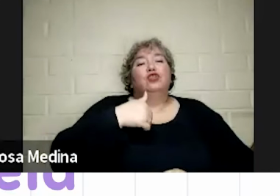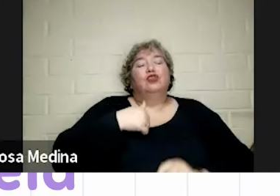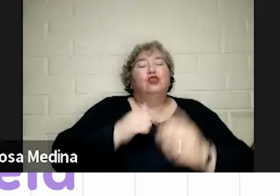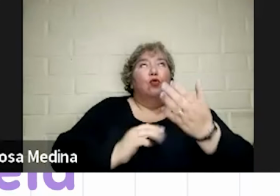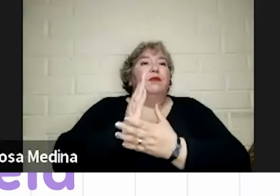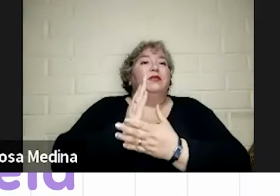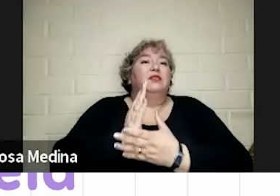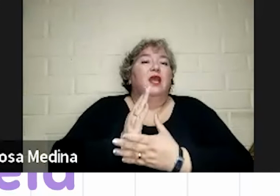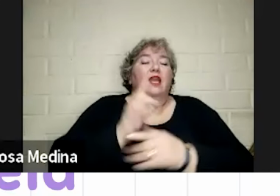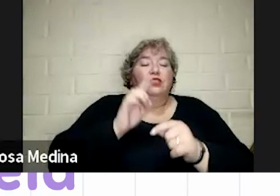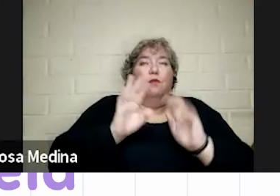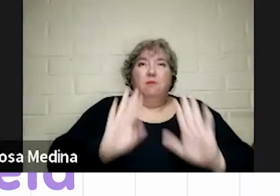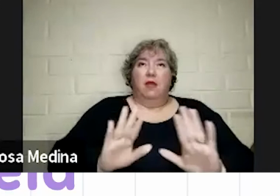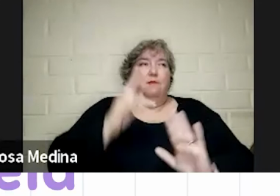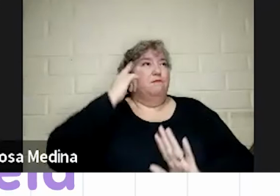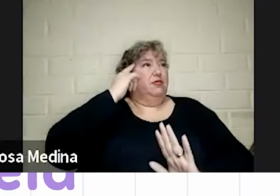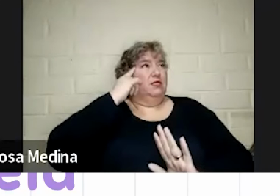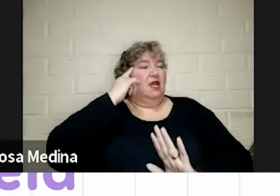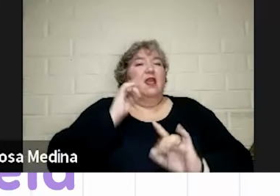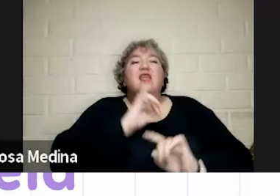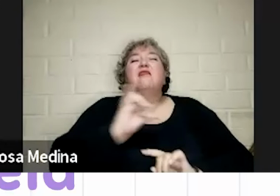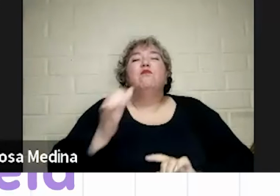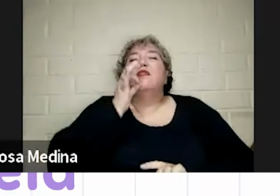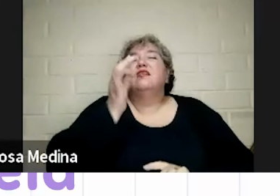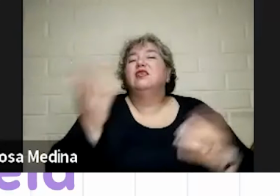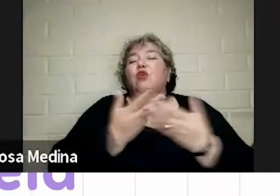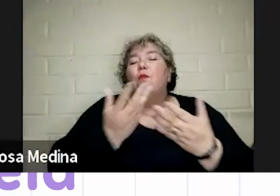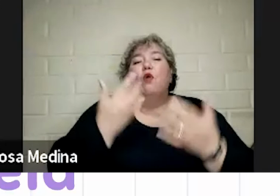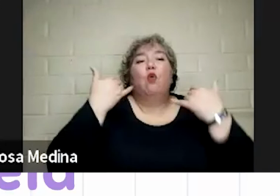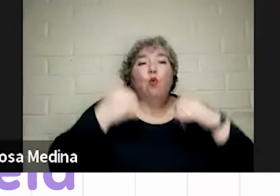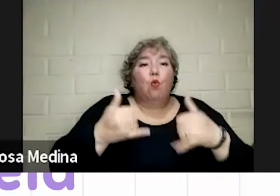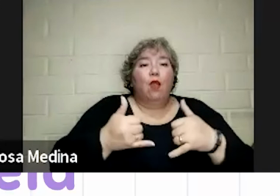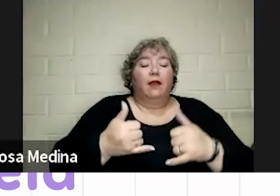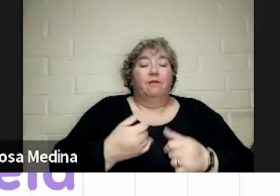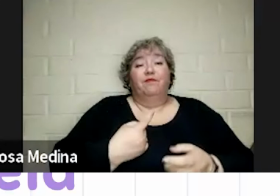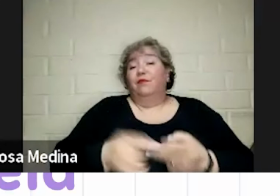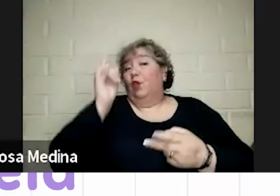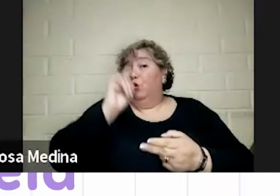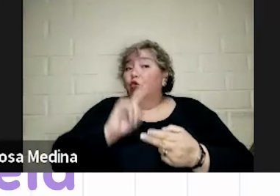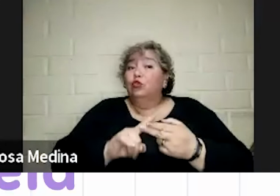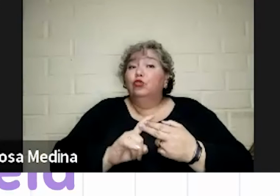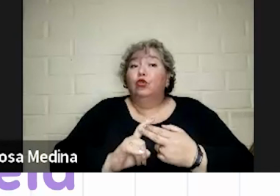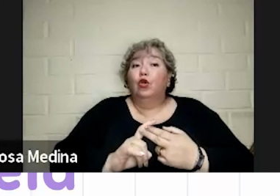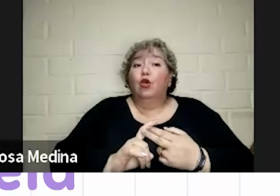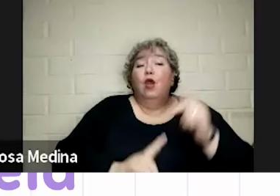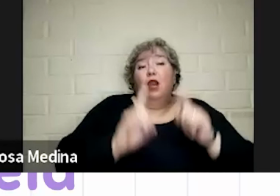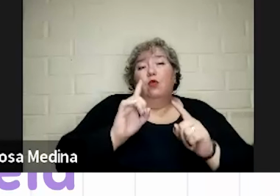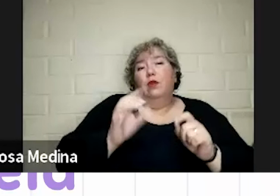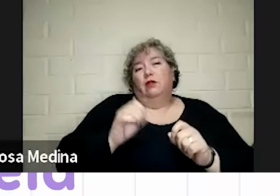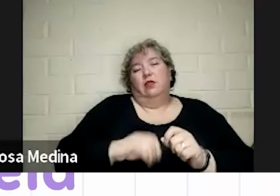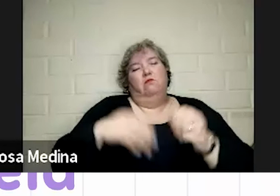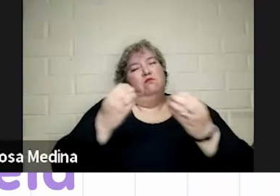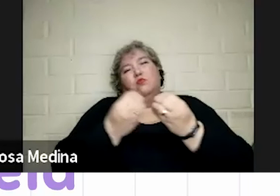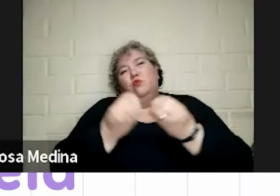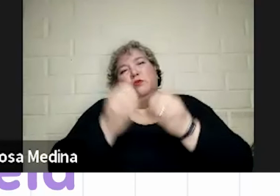y pensar y luego decidir cómo vamos a actuar. Una manera de algunos tips, hay muchas formas distintas y a